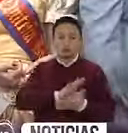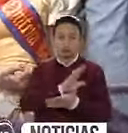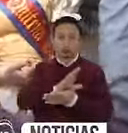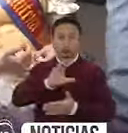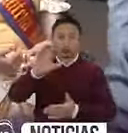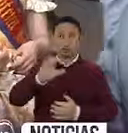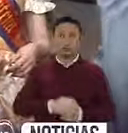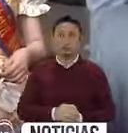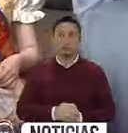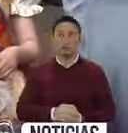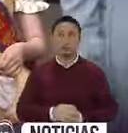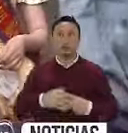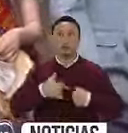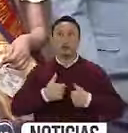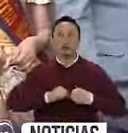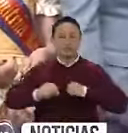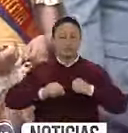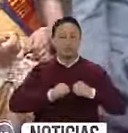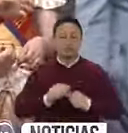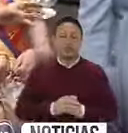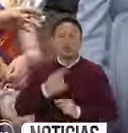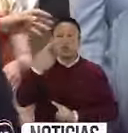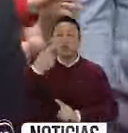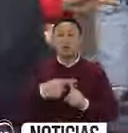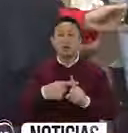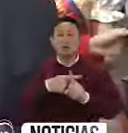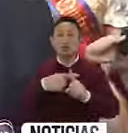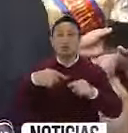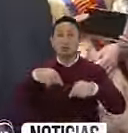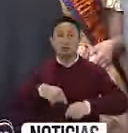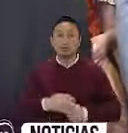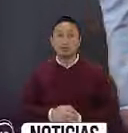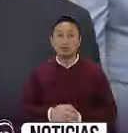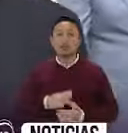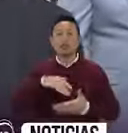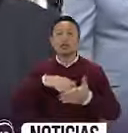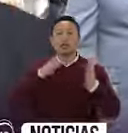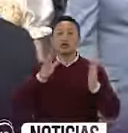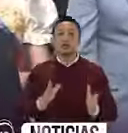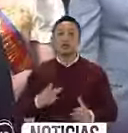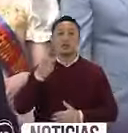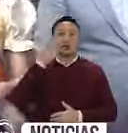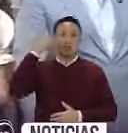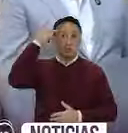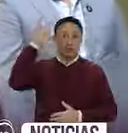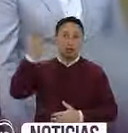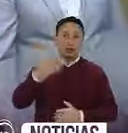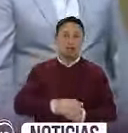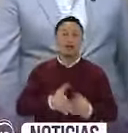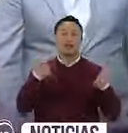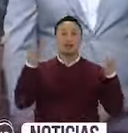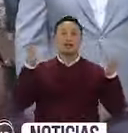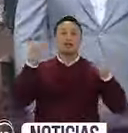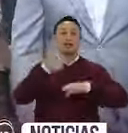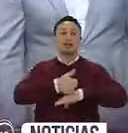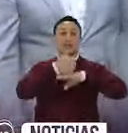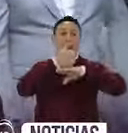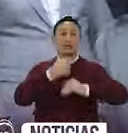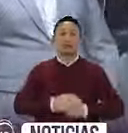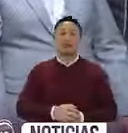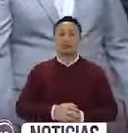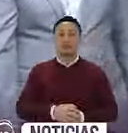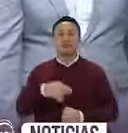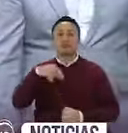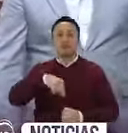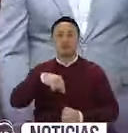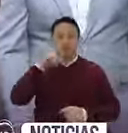Ha sido un arduo trabajo, casi un mes y medio, donde las estudiantes, padres de familia, docentes y autoridades se han puesto